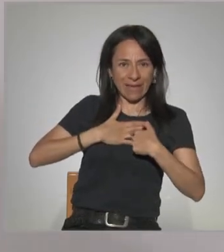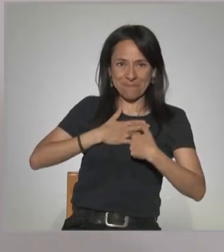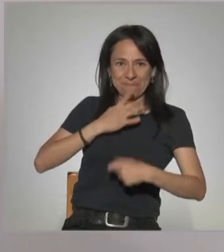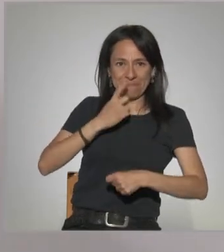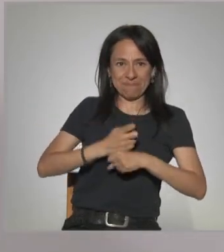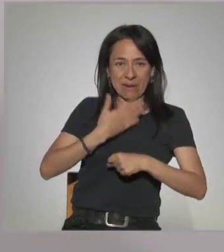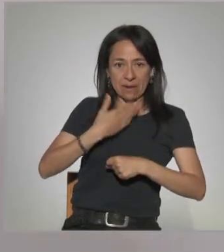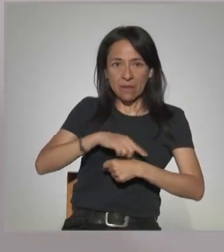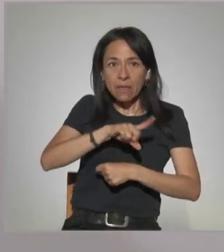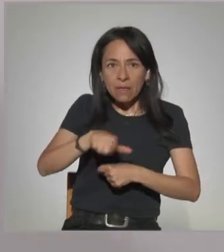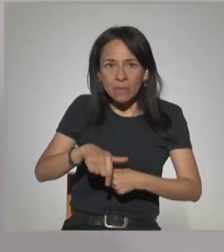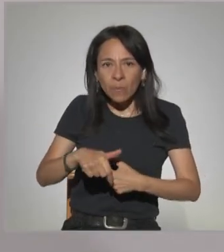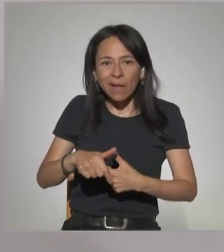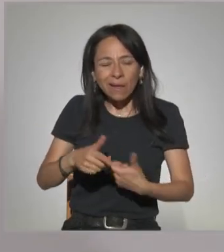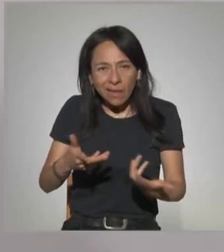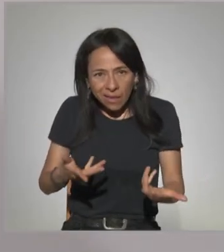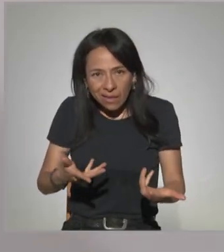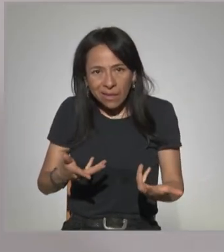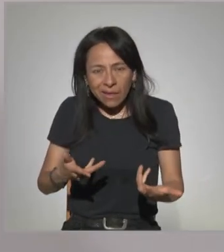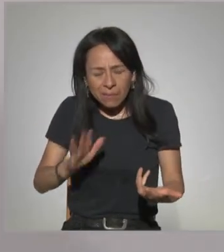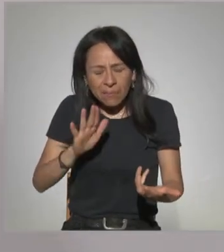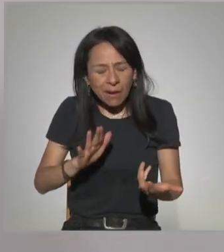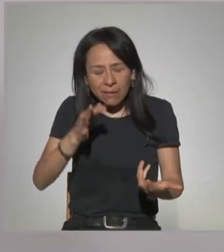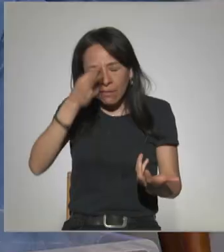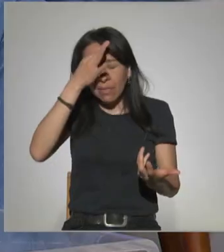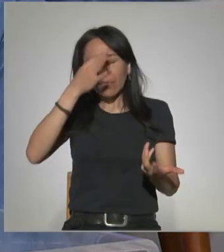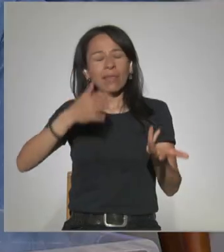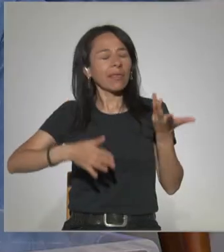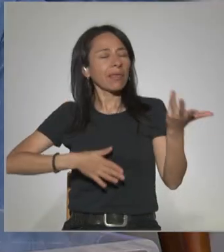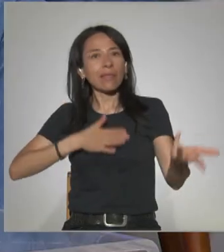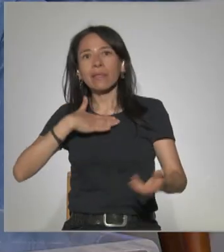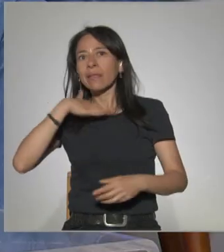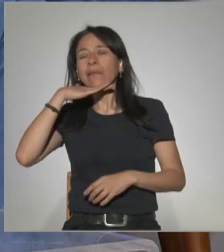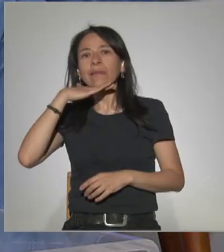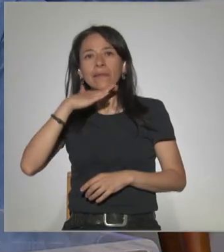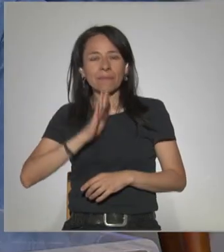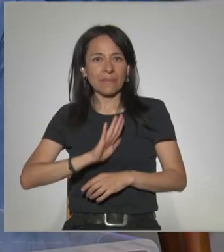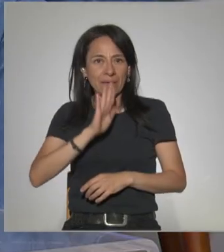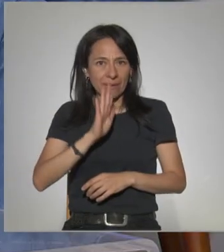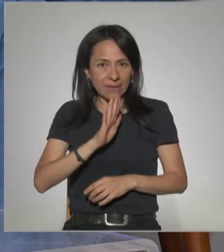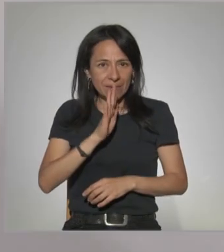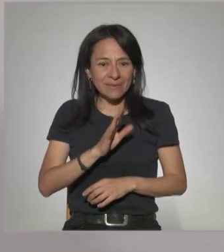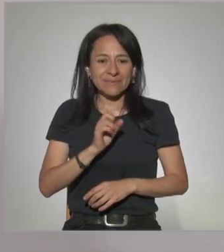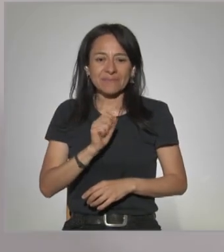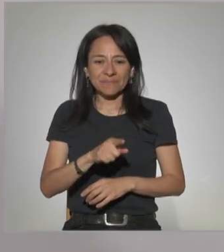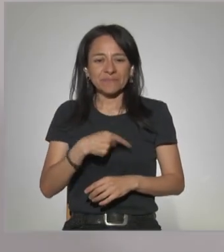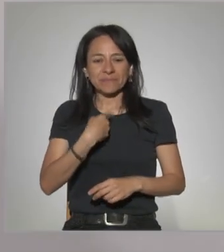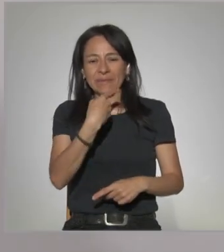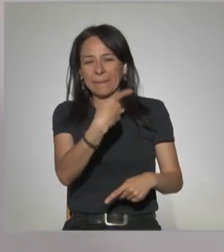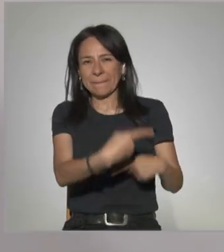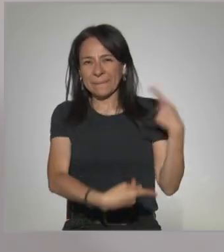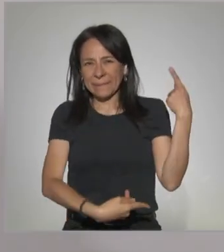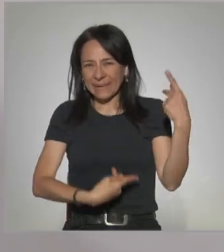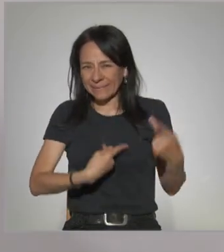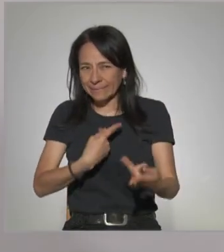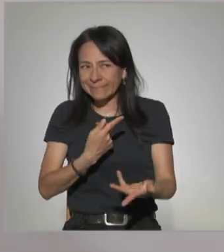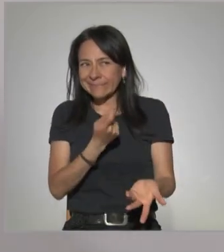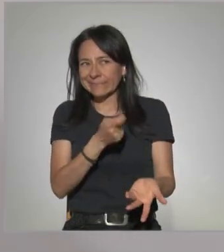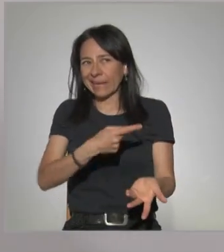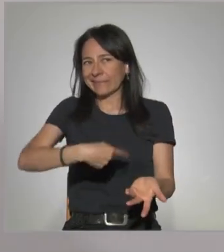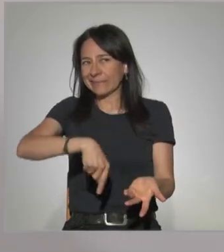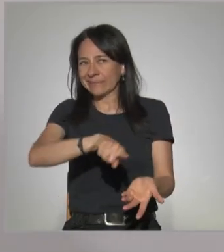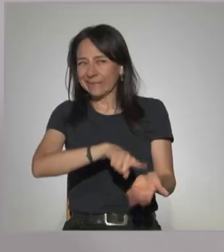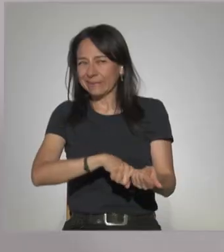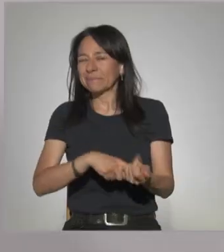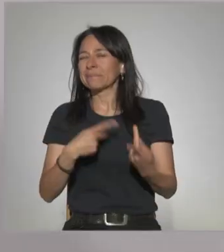que pasa, la pregunta que supongo debe estar en la lista, es por qué